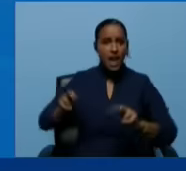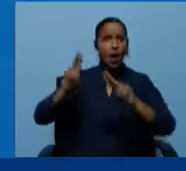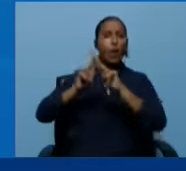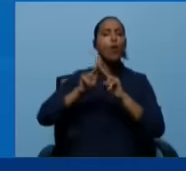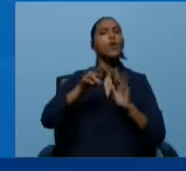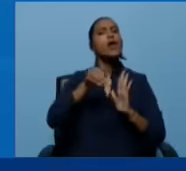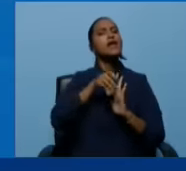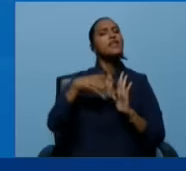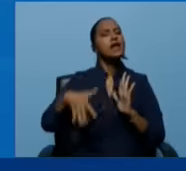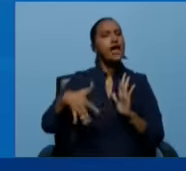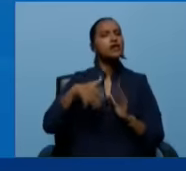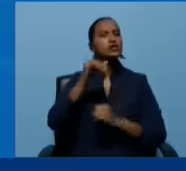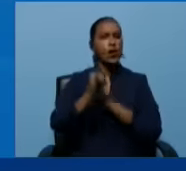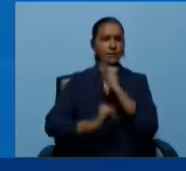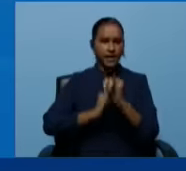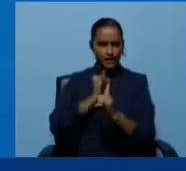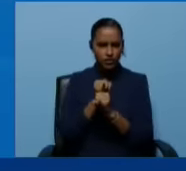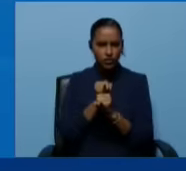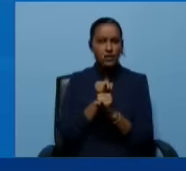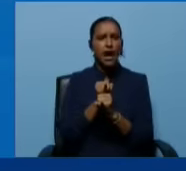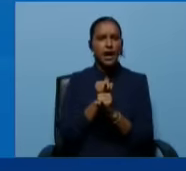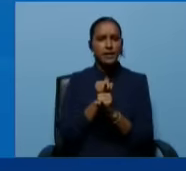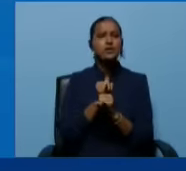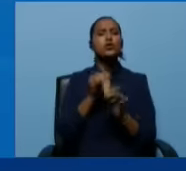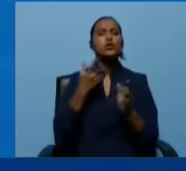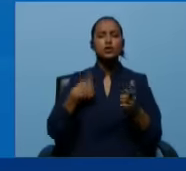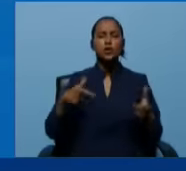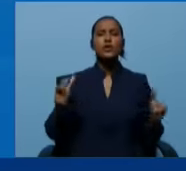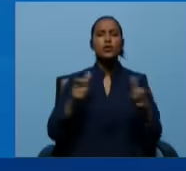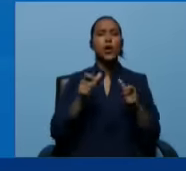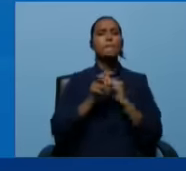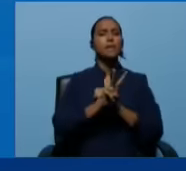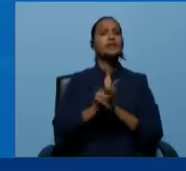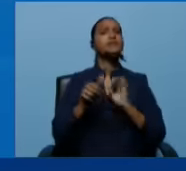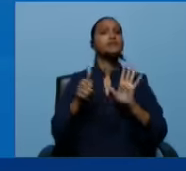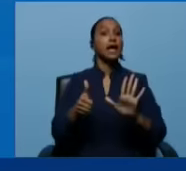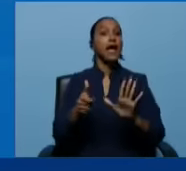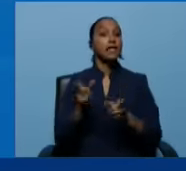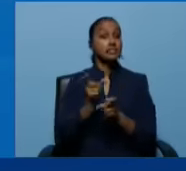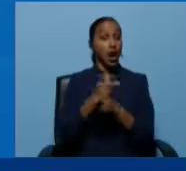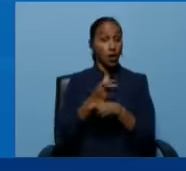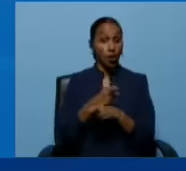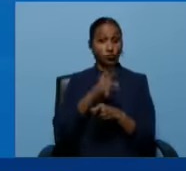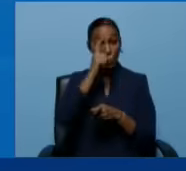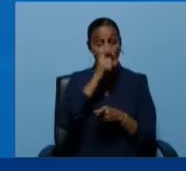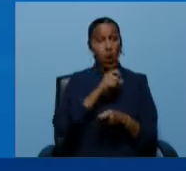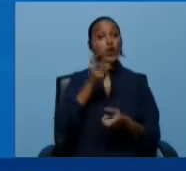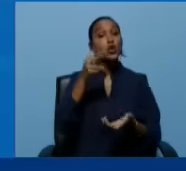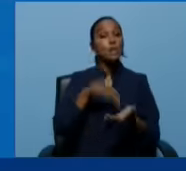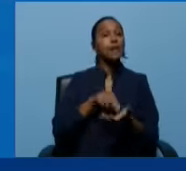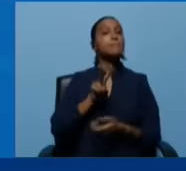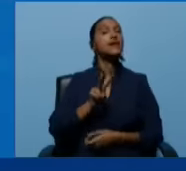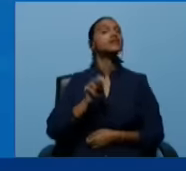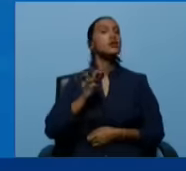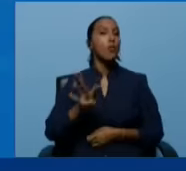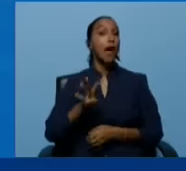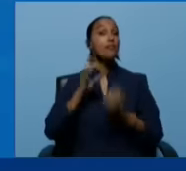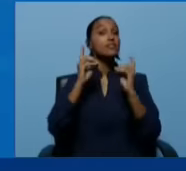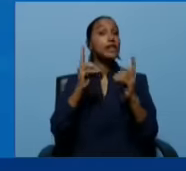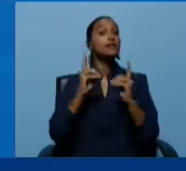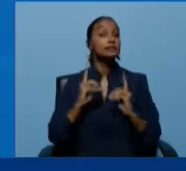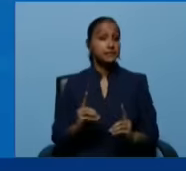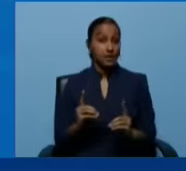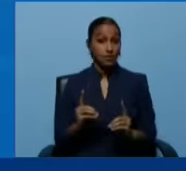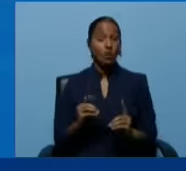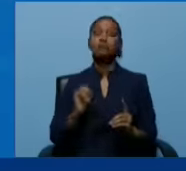Internacional. Reunidos el 26 de agosto del 2024, decidimos, y así